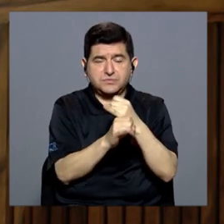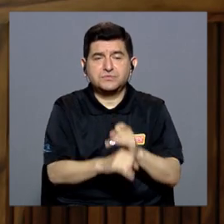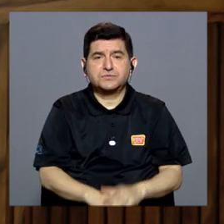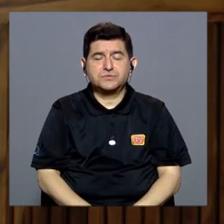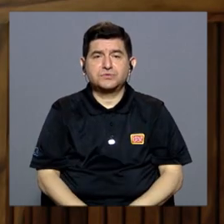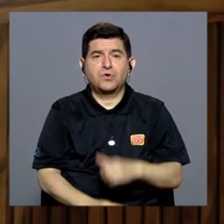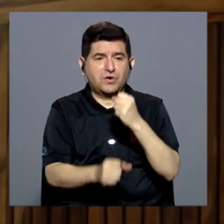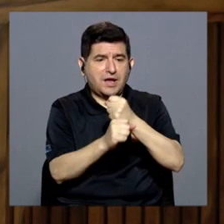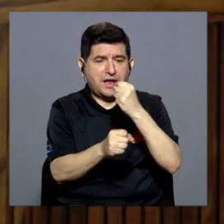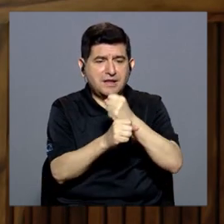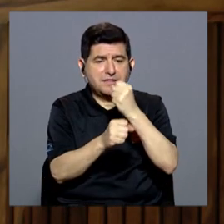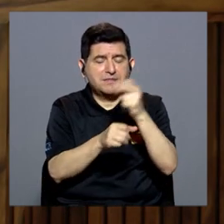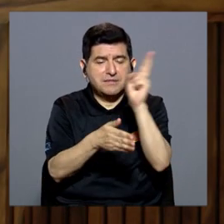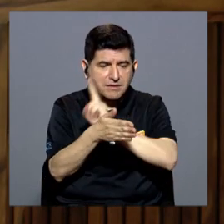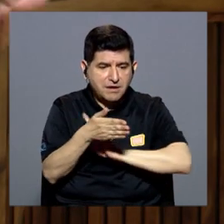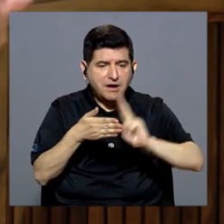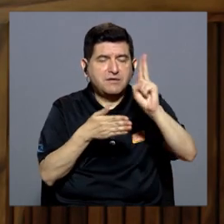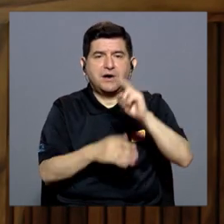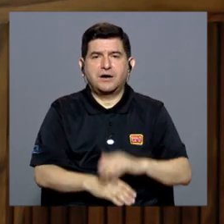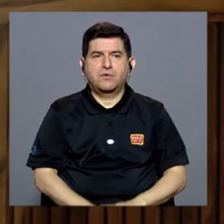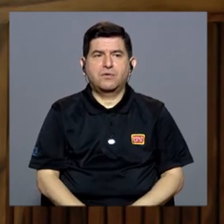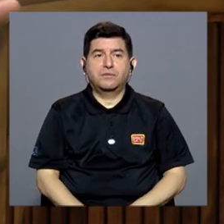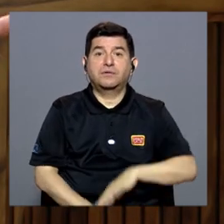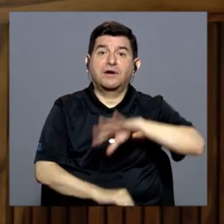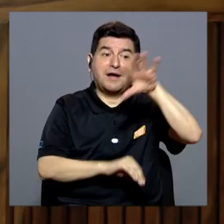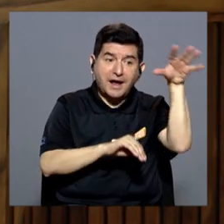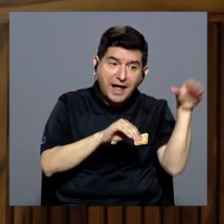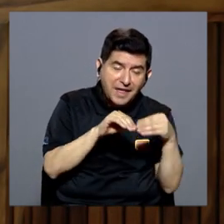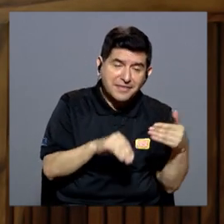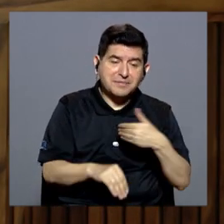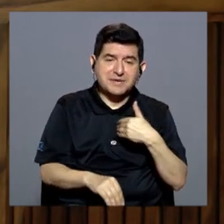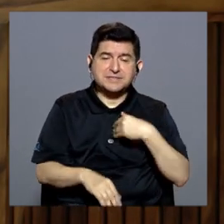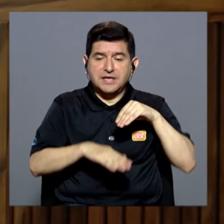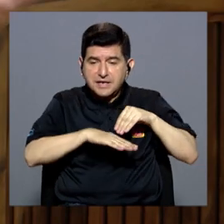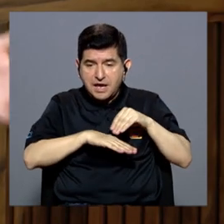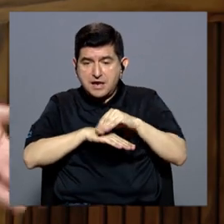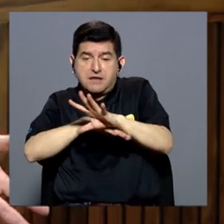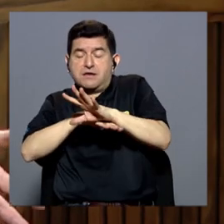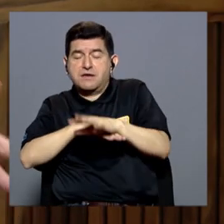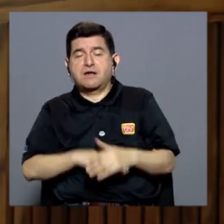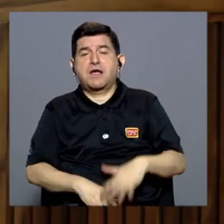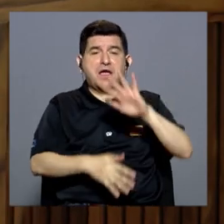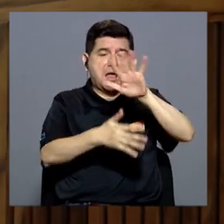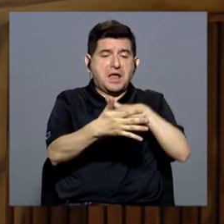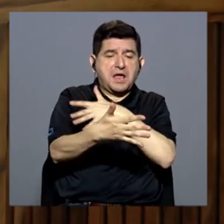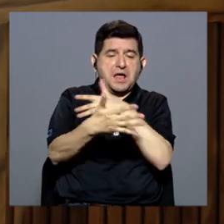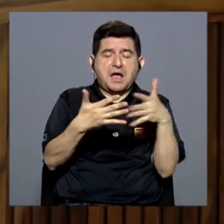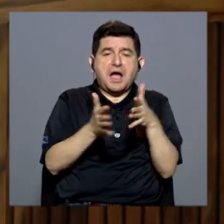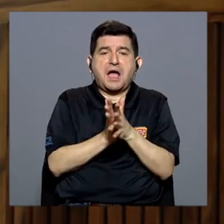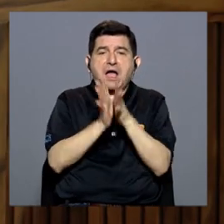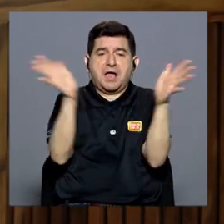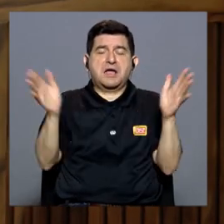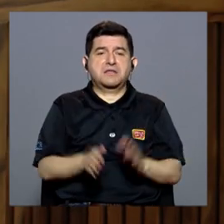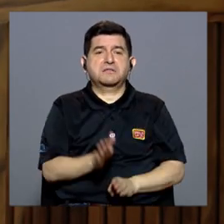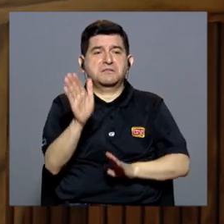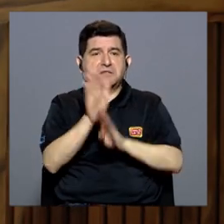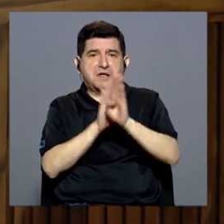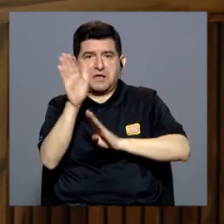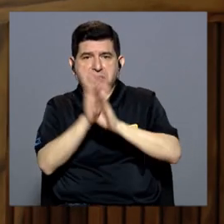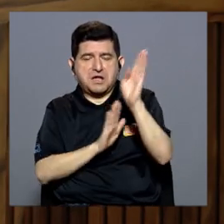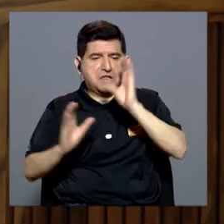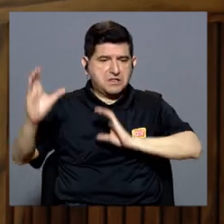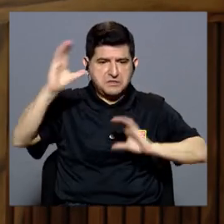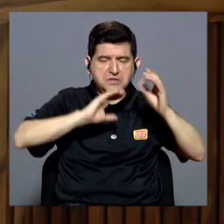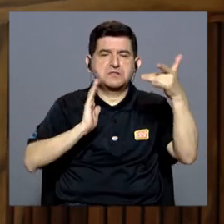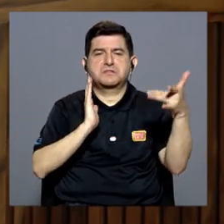el quehacer de las universidades. Y es que además de tener esa incidencia sobre la agenda pública, sobre el desarrollo